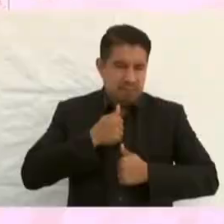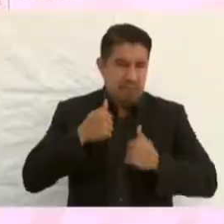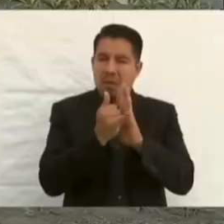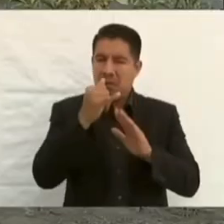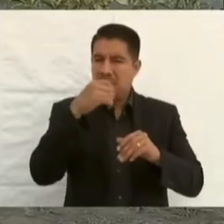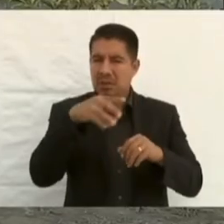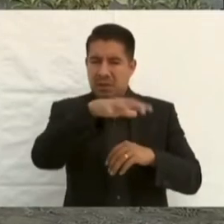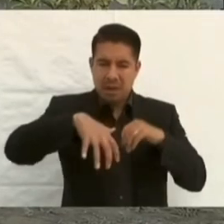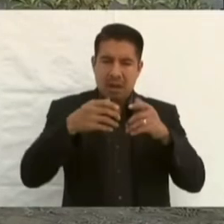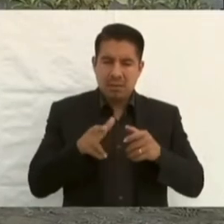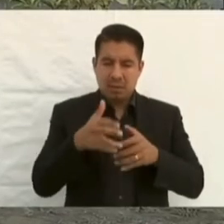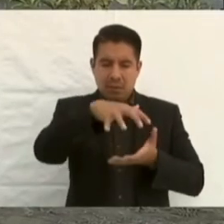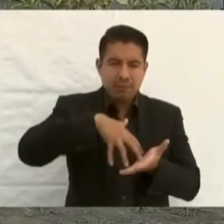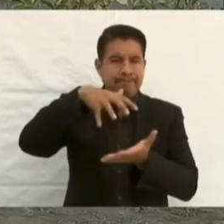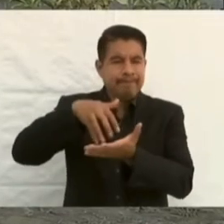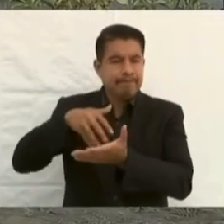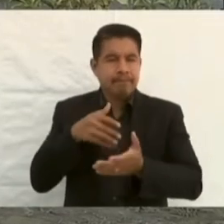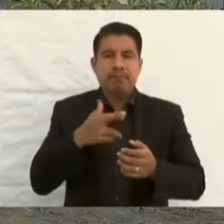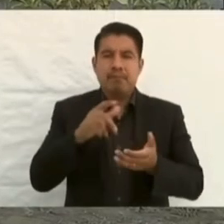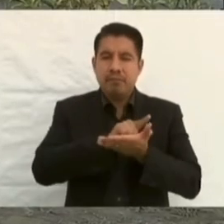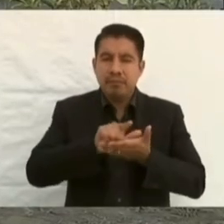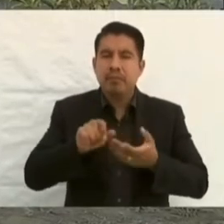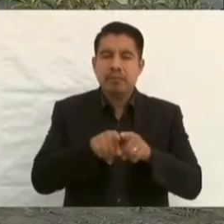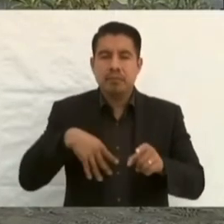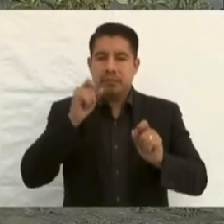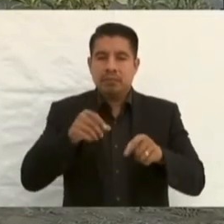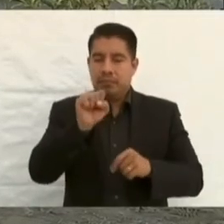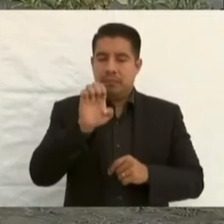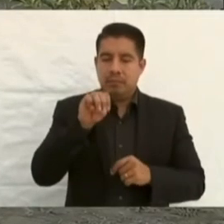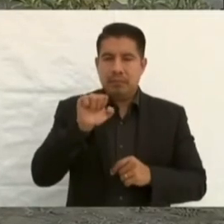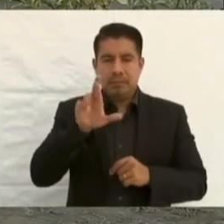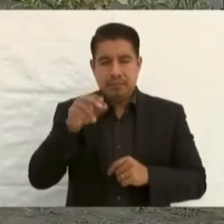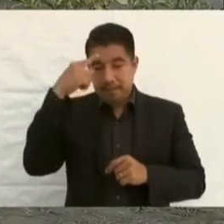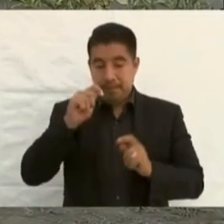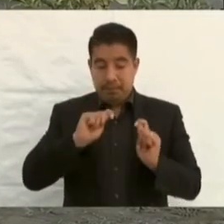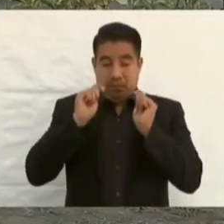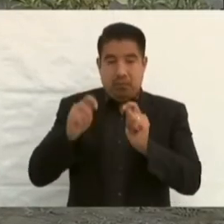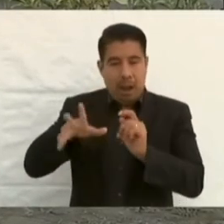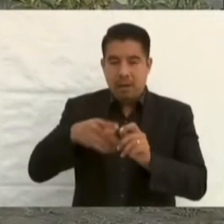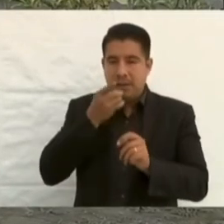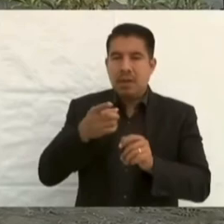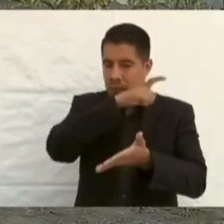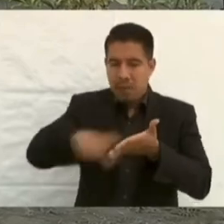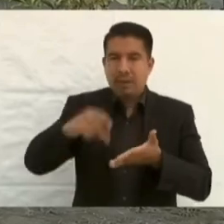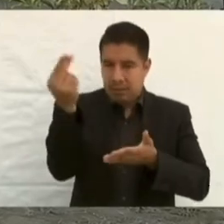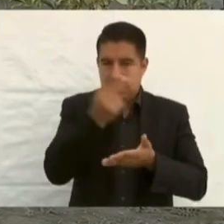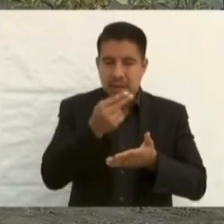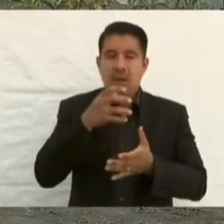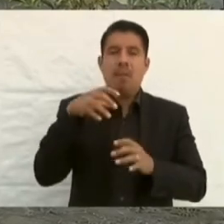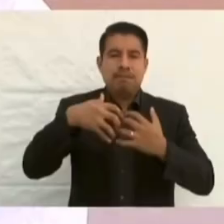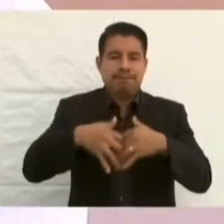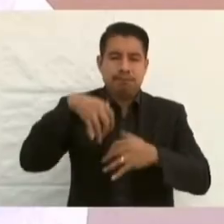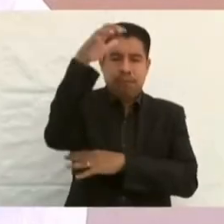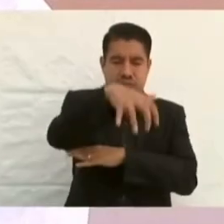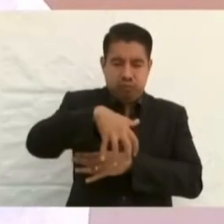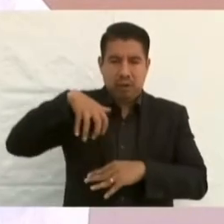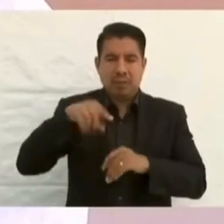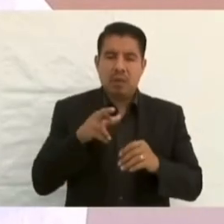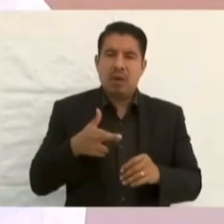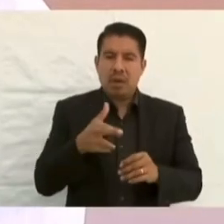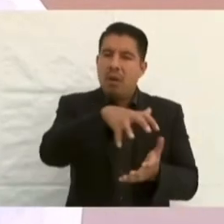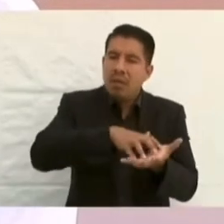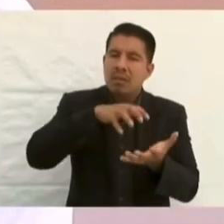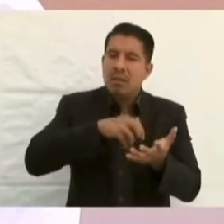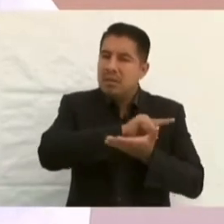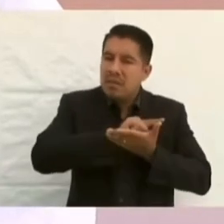Ojeda, a servidores públicos de la Secretaría de Marina, para que se adquieran dragas modernas y que se